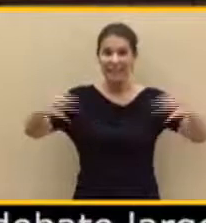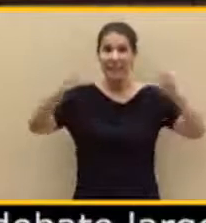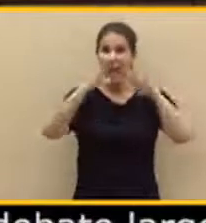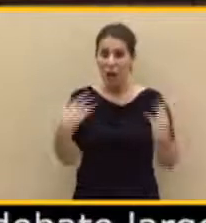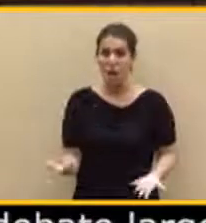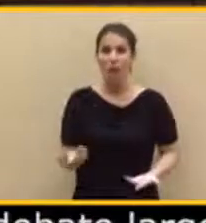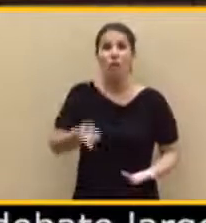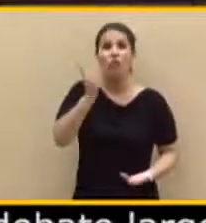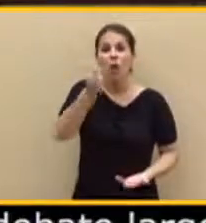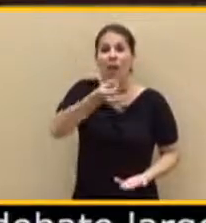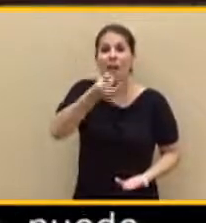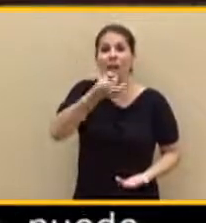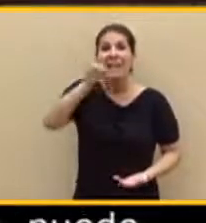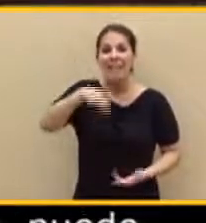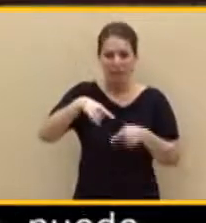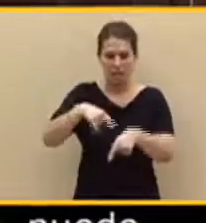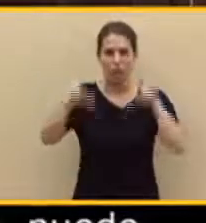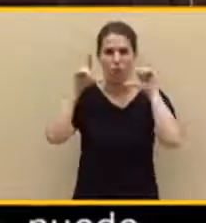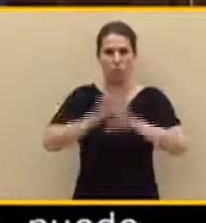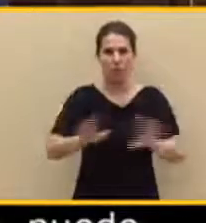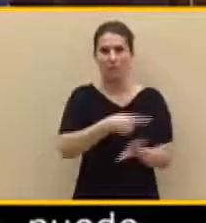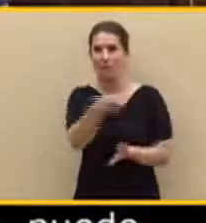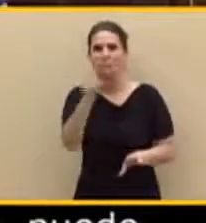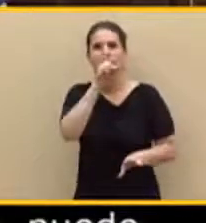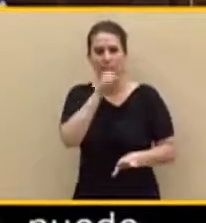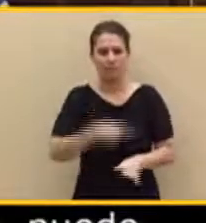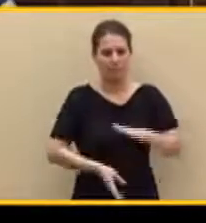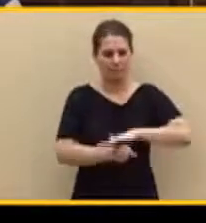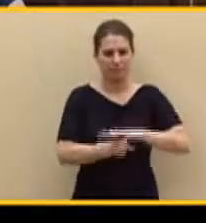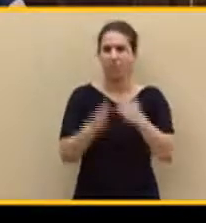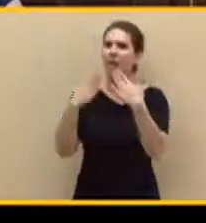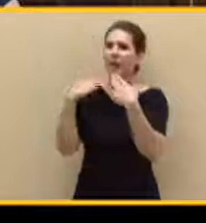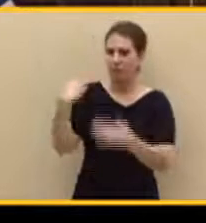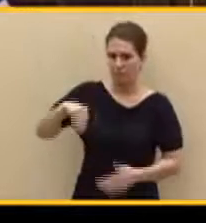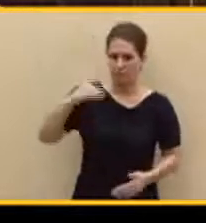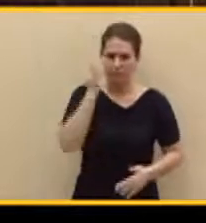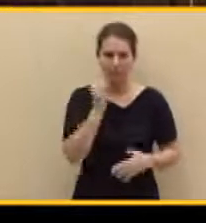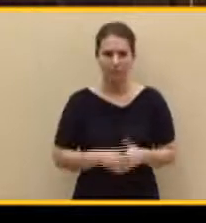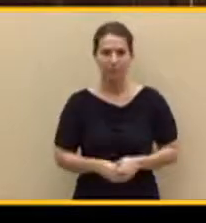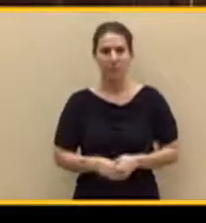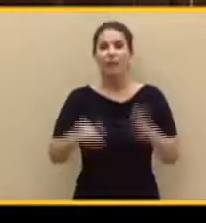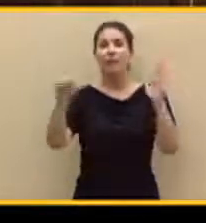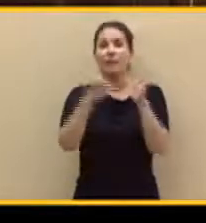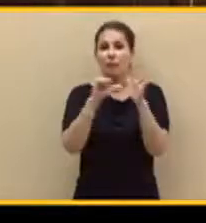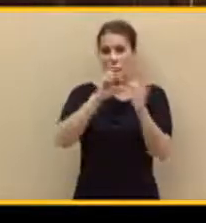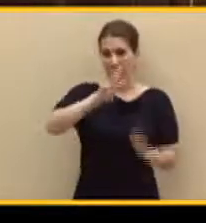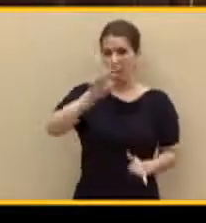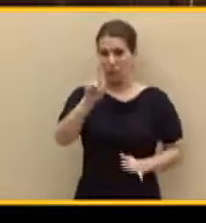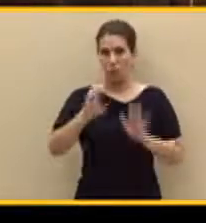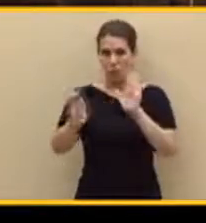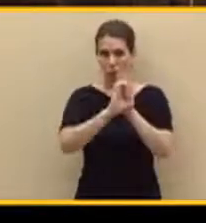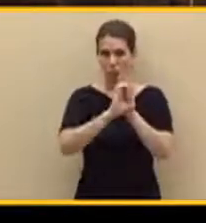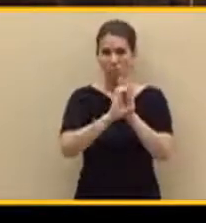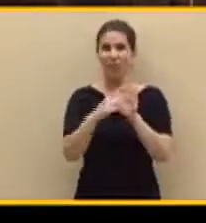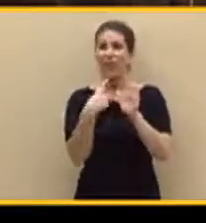orador. Continúe, señora Montero. Gracias, presidenta. Les hablaba del artículo 31 de la Constitución, que establece que el